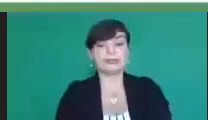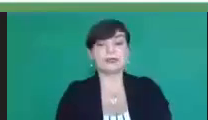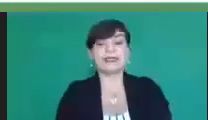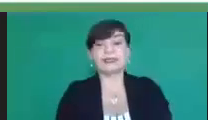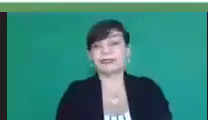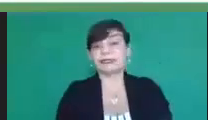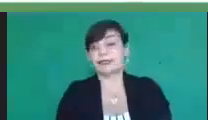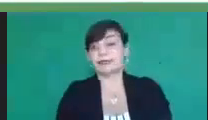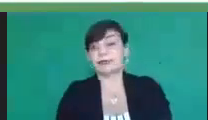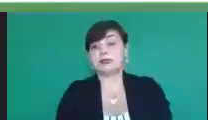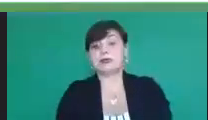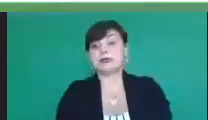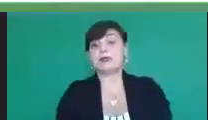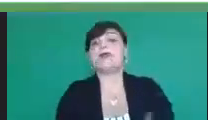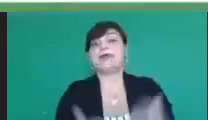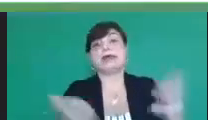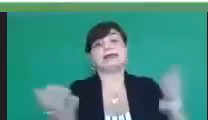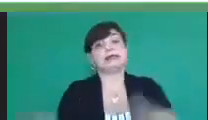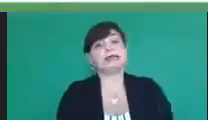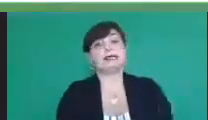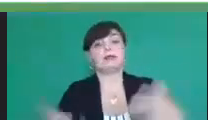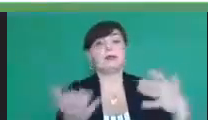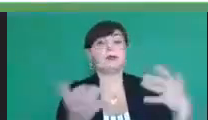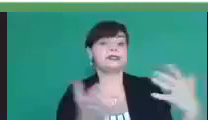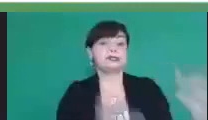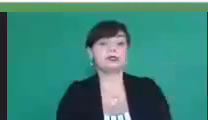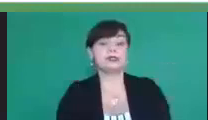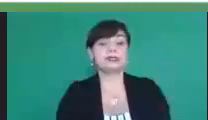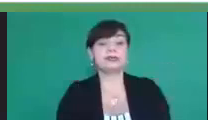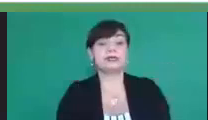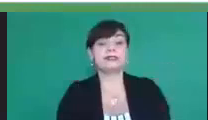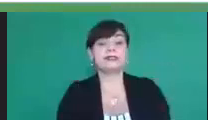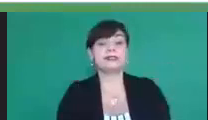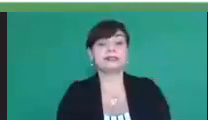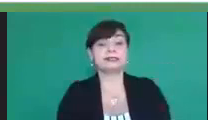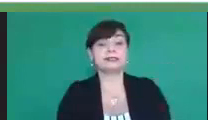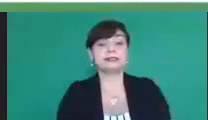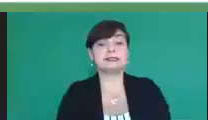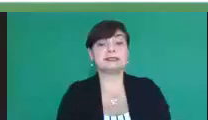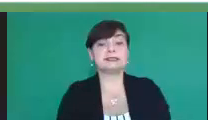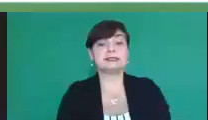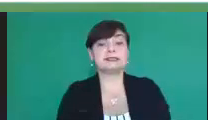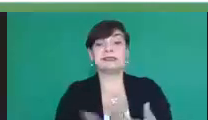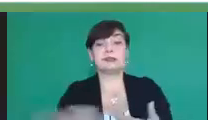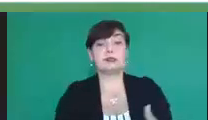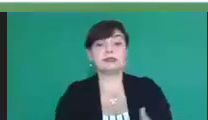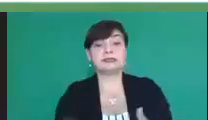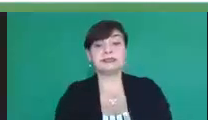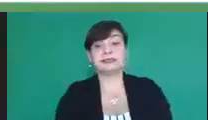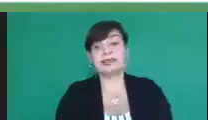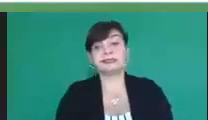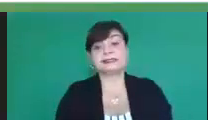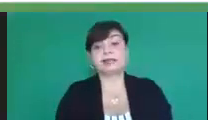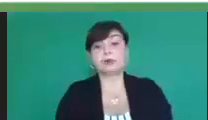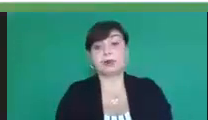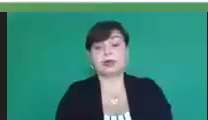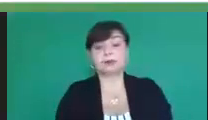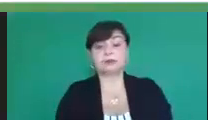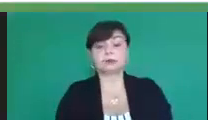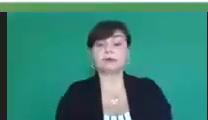es interesante porque es un número que antes de esto pues no se sabía a ciencia cierta cuántas muestras se hacían por